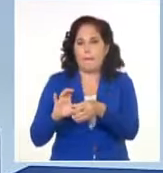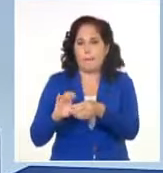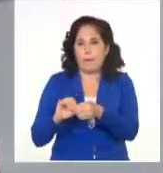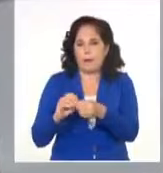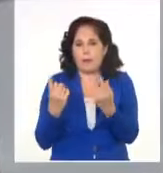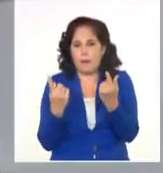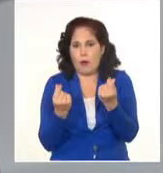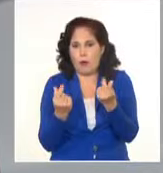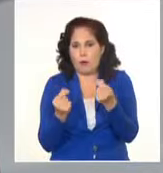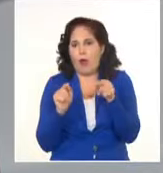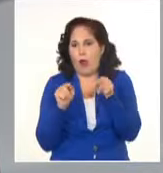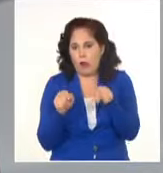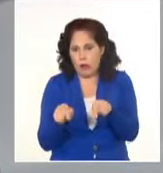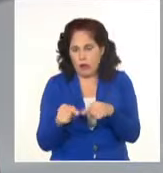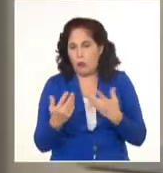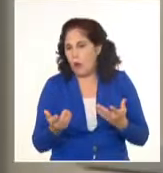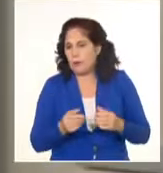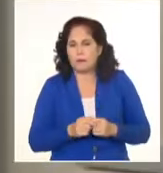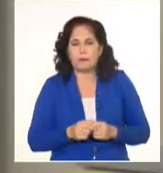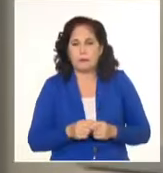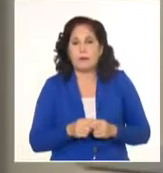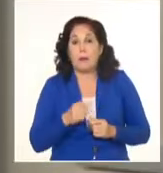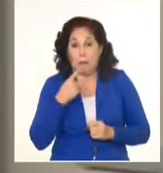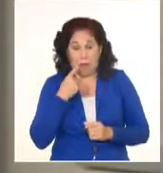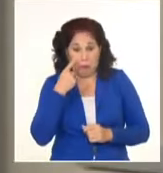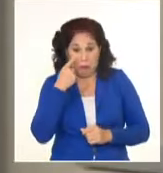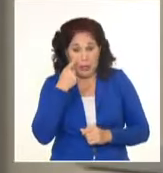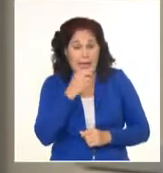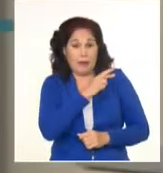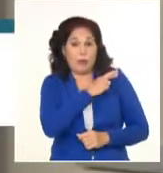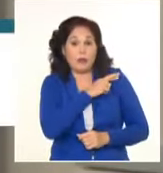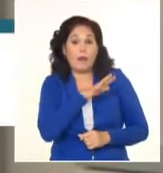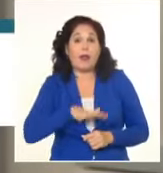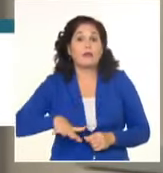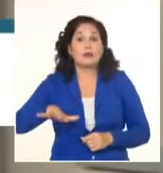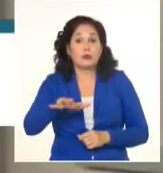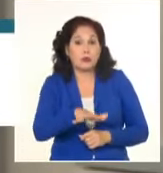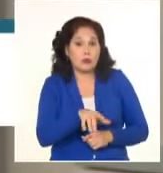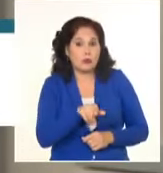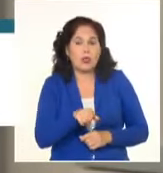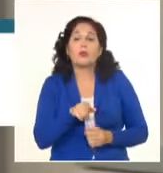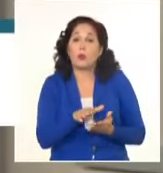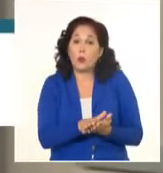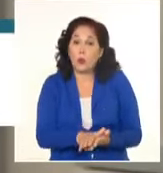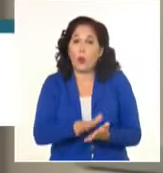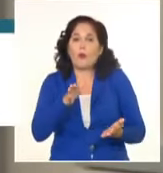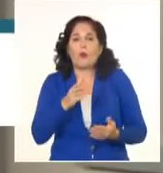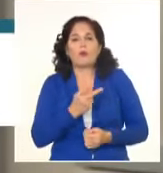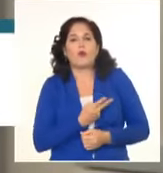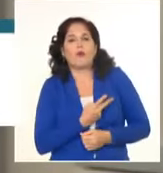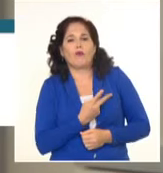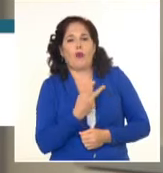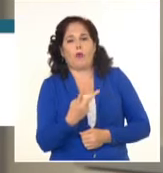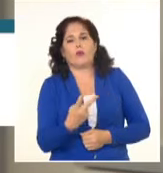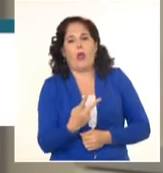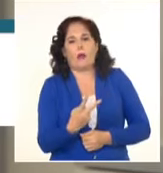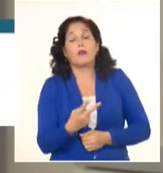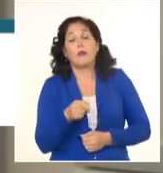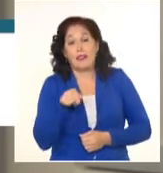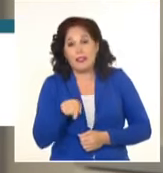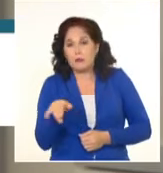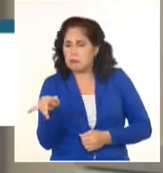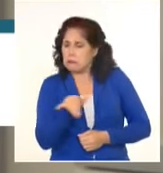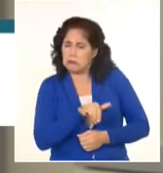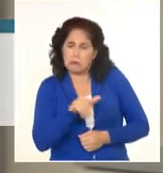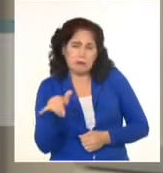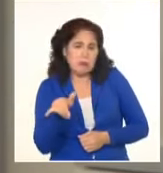economía. Hay que decir que la responsabilidad social empresarial son compromisos voluntarios que aplican o